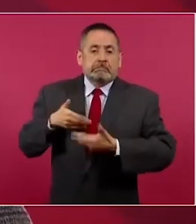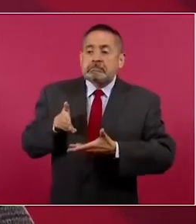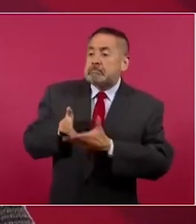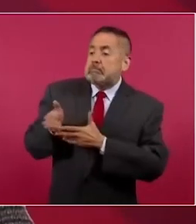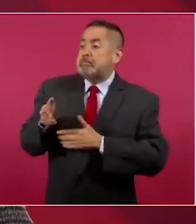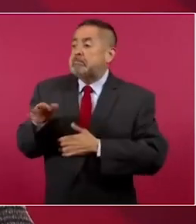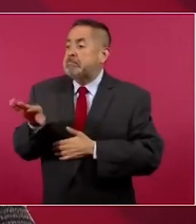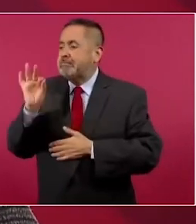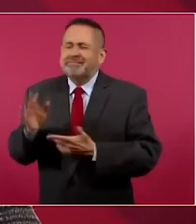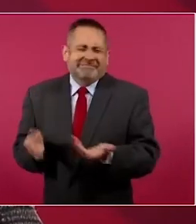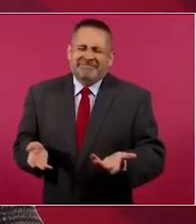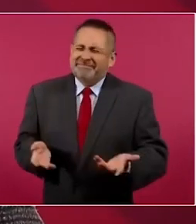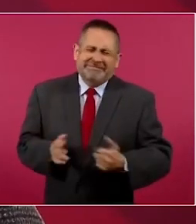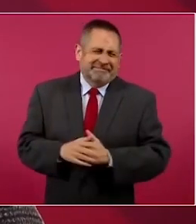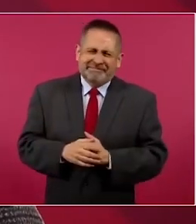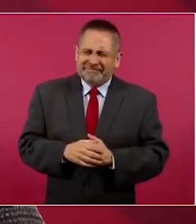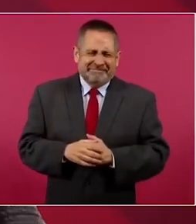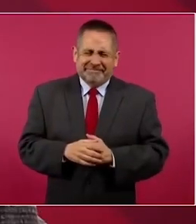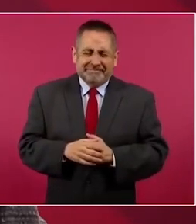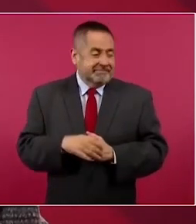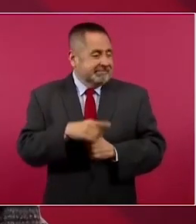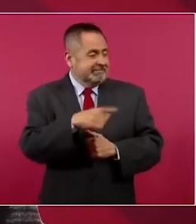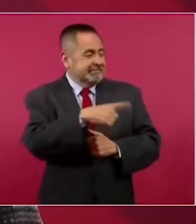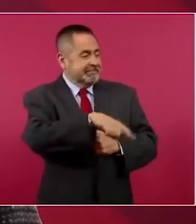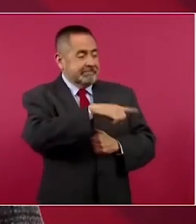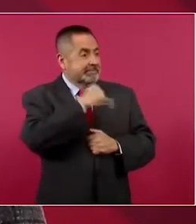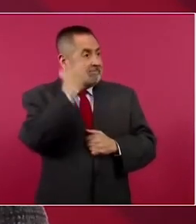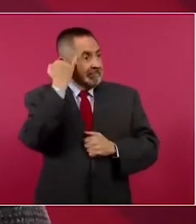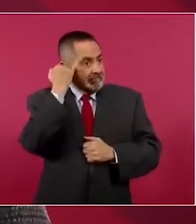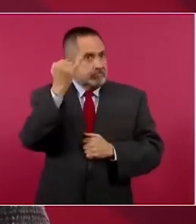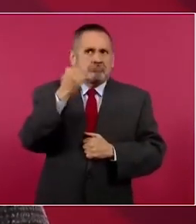suponen que la